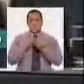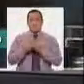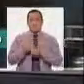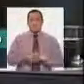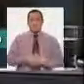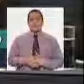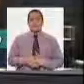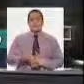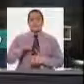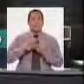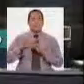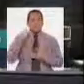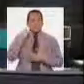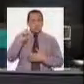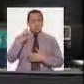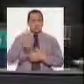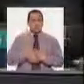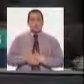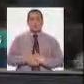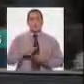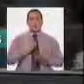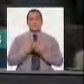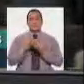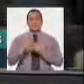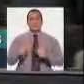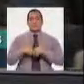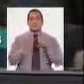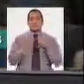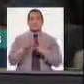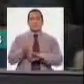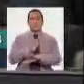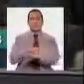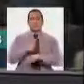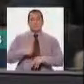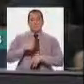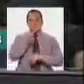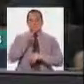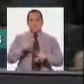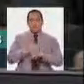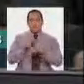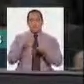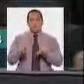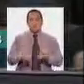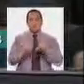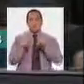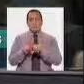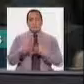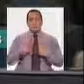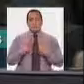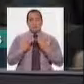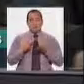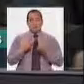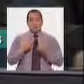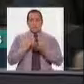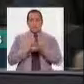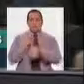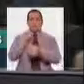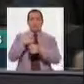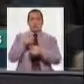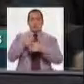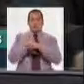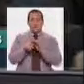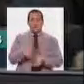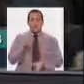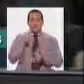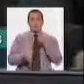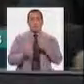reunión... Ustedes han argumentado que esta reunión no ha sido clandestina y tampoco que la intención ha sido influir en la sentencia